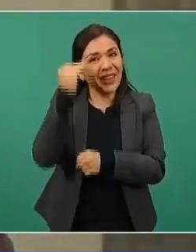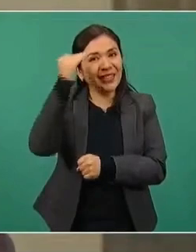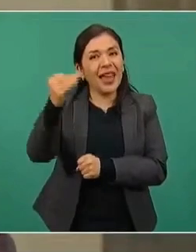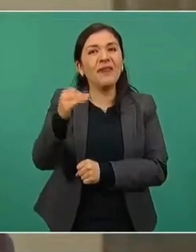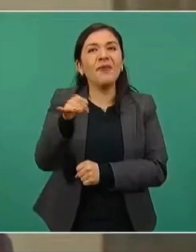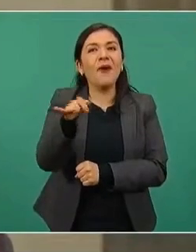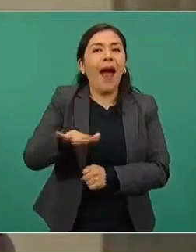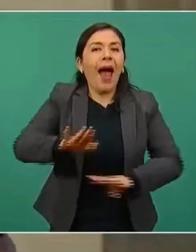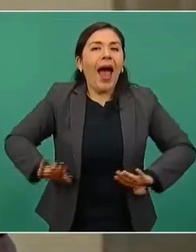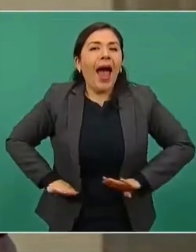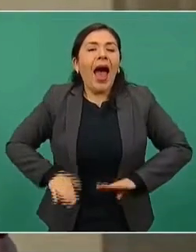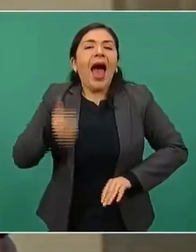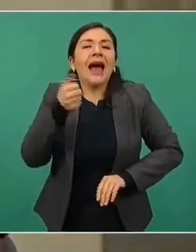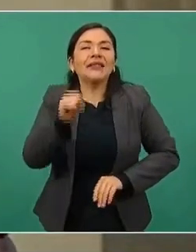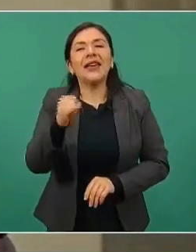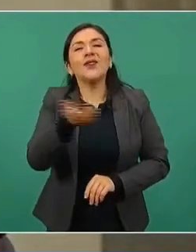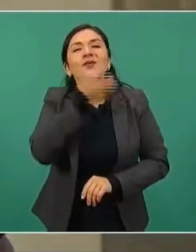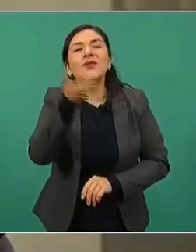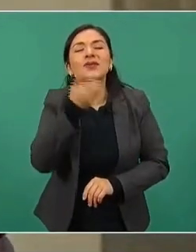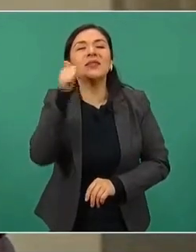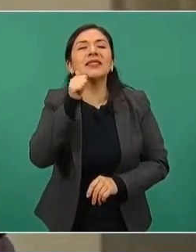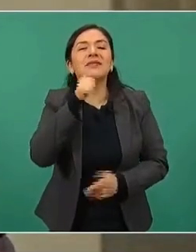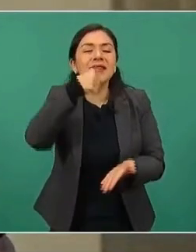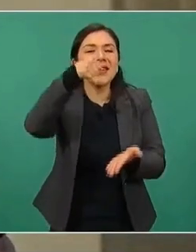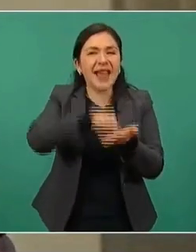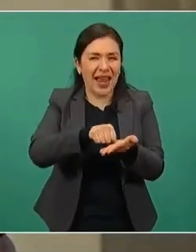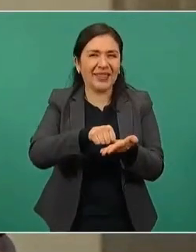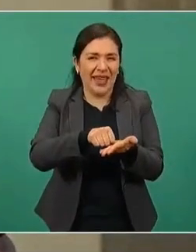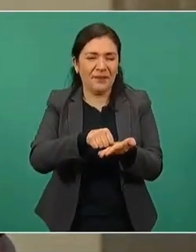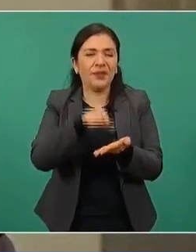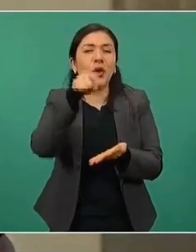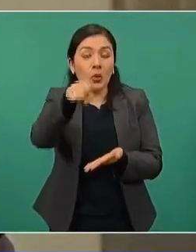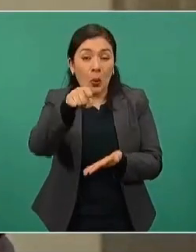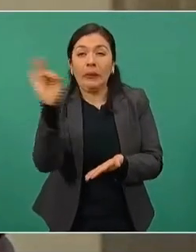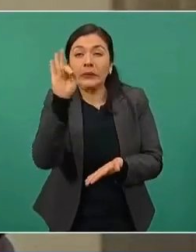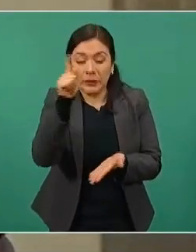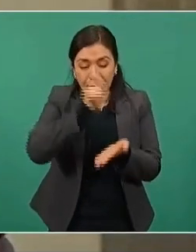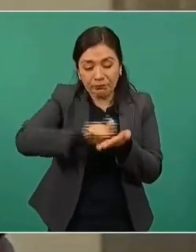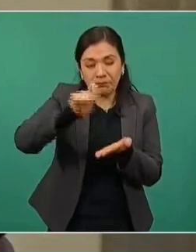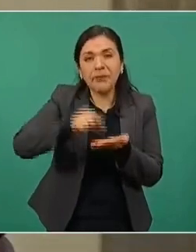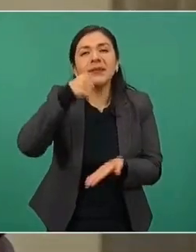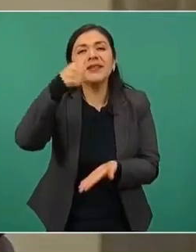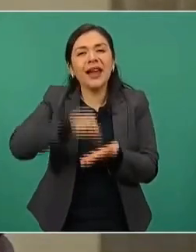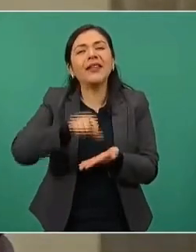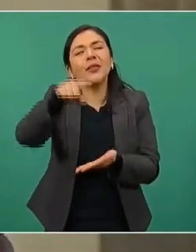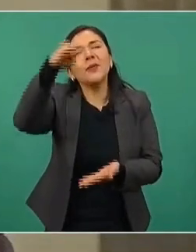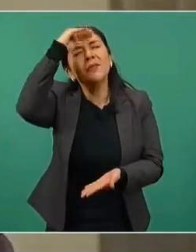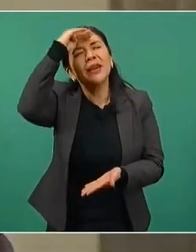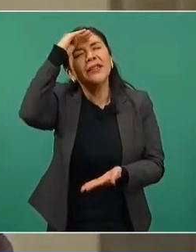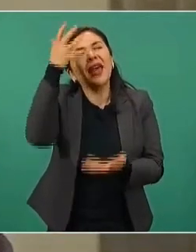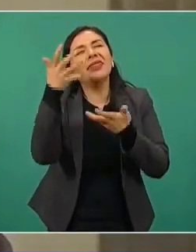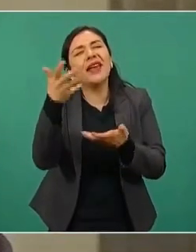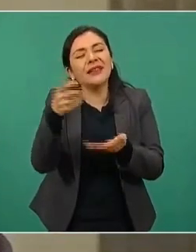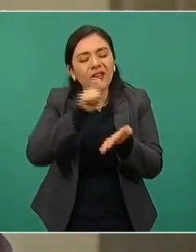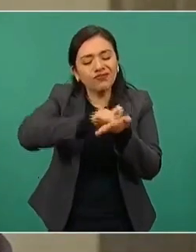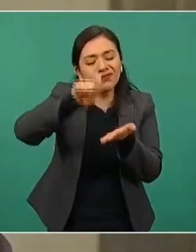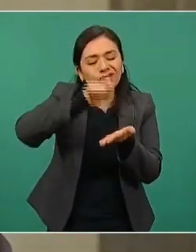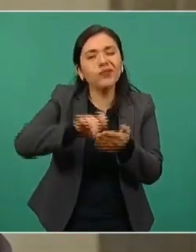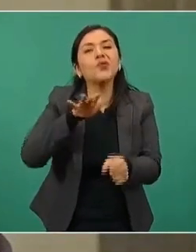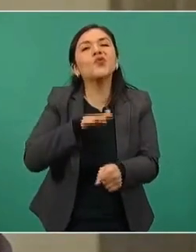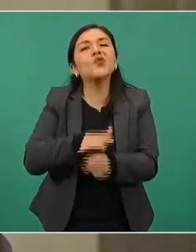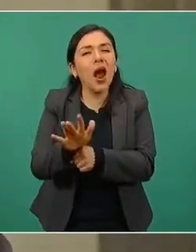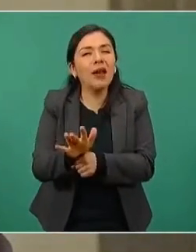se estila escribir una carta por Nochebuena. Preguntarle qué incluiría esta carta que usted pondría en su árbol de Navidad